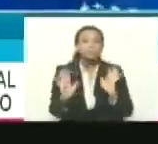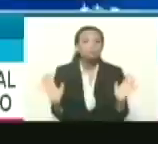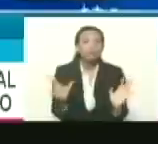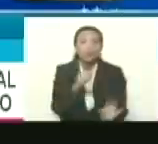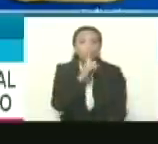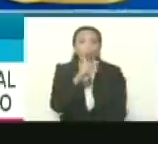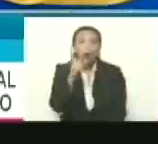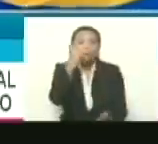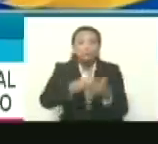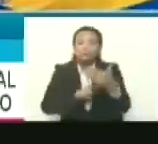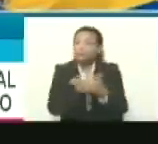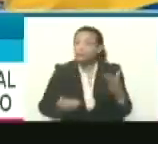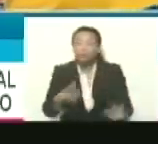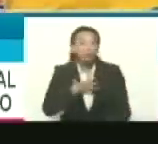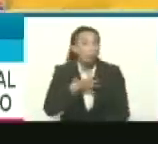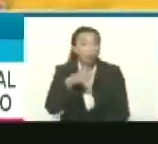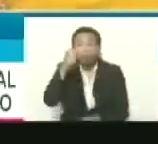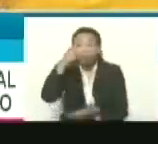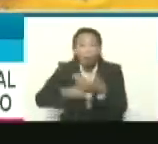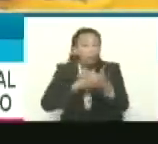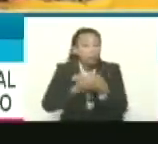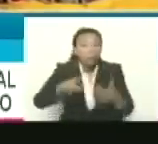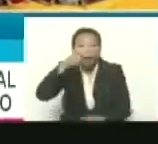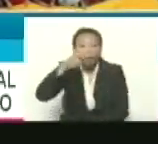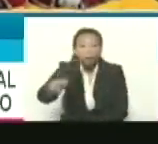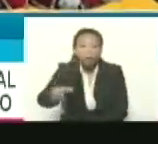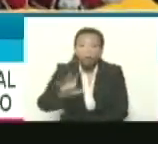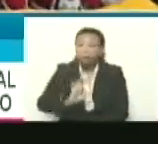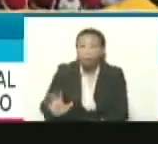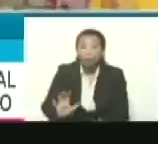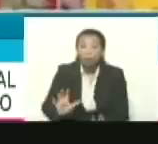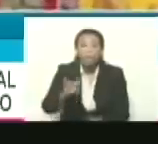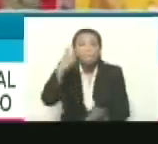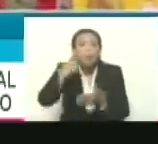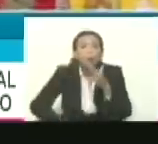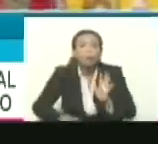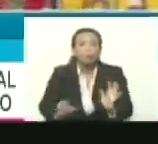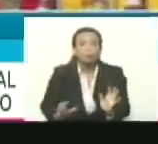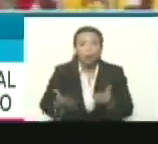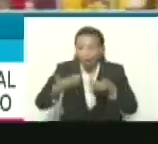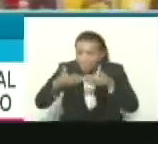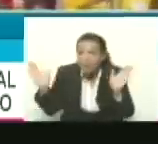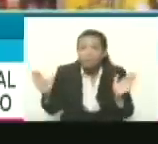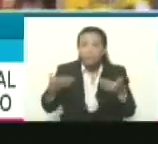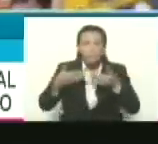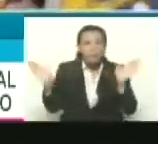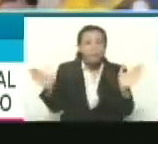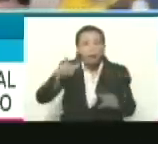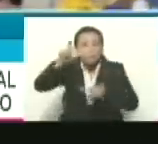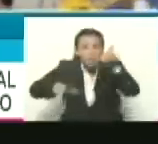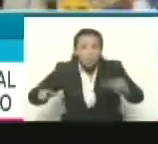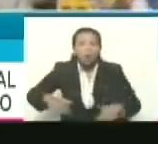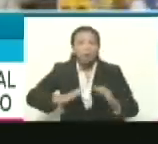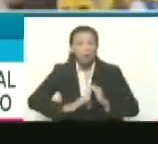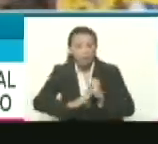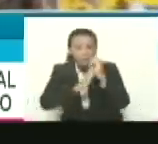No a la censura al pueblo. No al veto contra el pueblo. ¿Ah? Aquí hay gente de